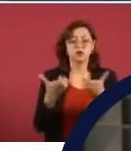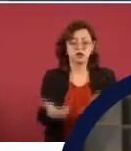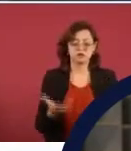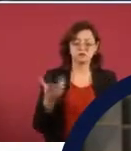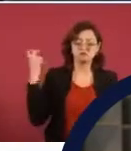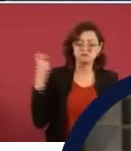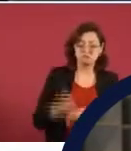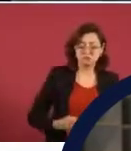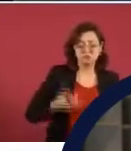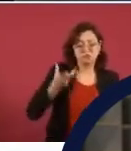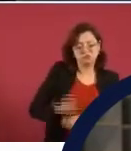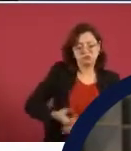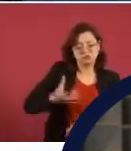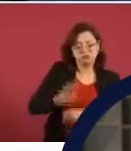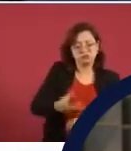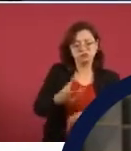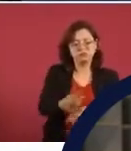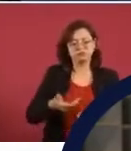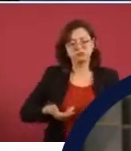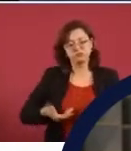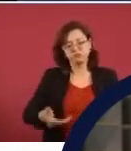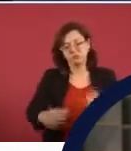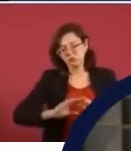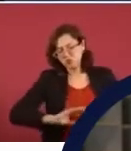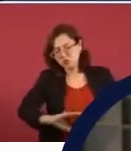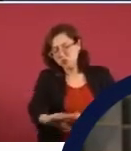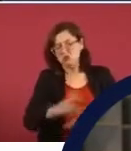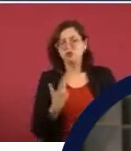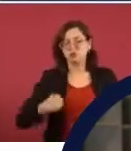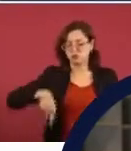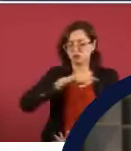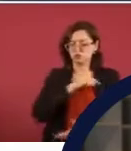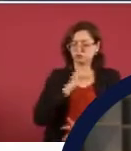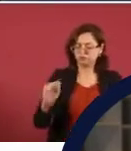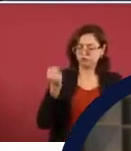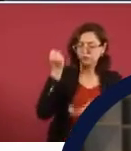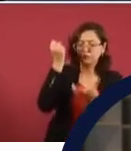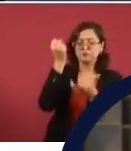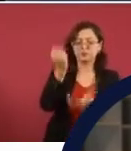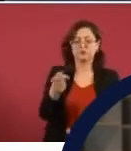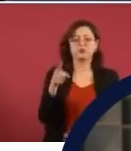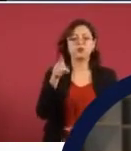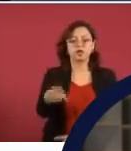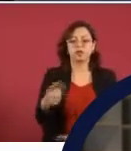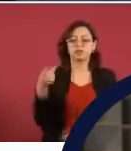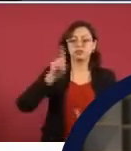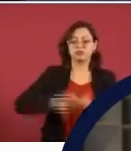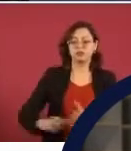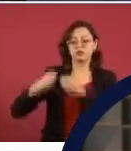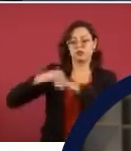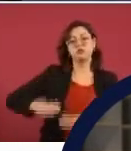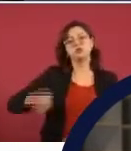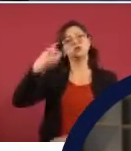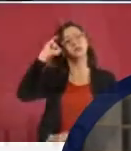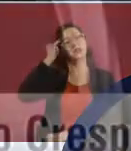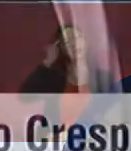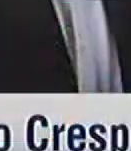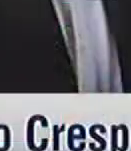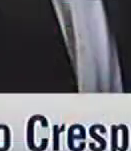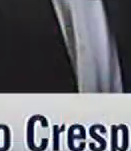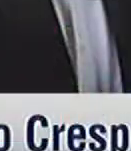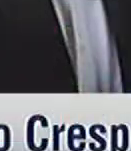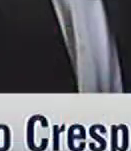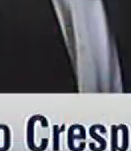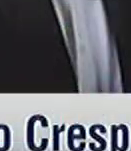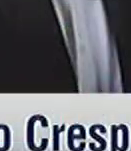requiere? Pues que haya un clima de confianza, de certeza jurídica. Ahí es donde tiene que trabajar. El plan de 800 mil millones de pesos que